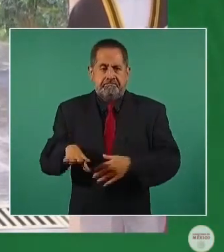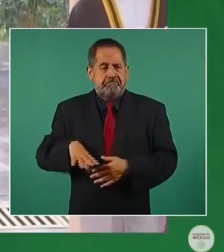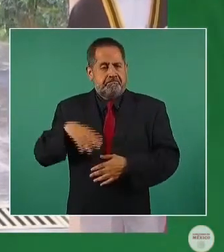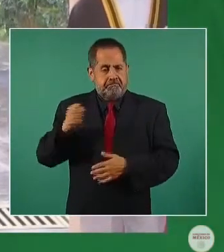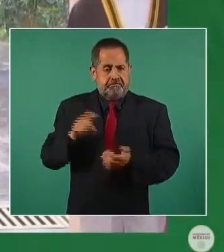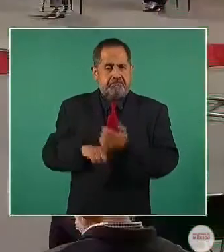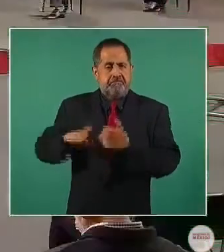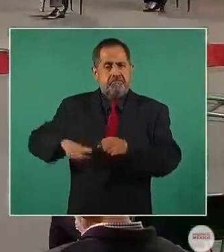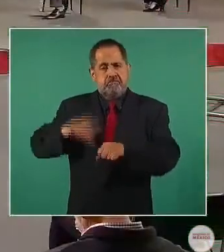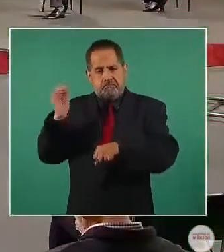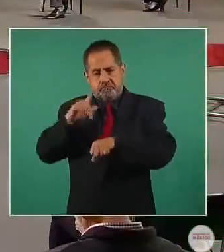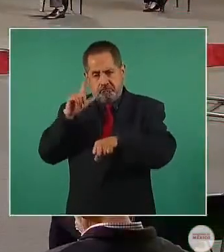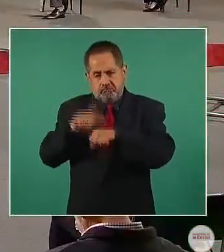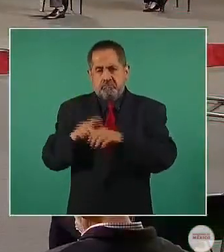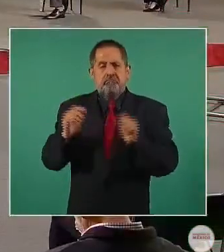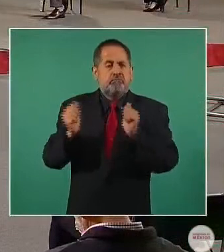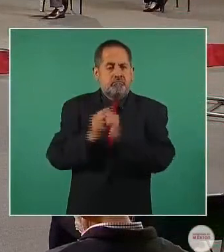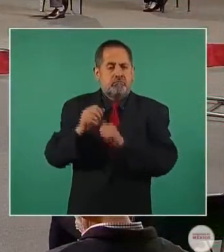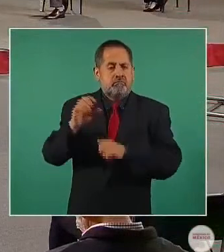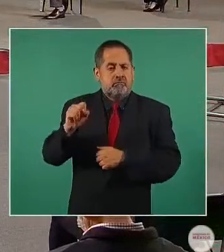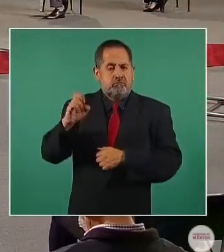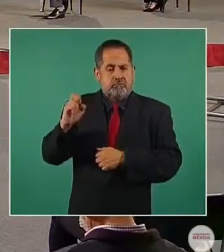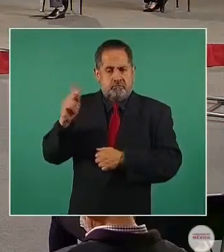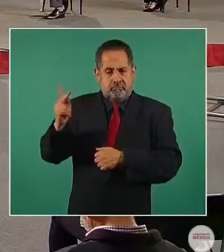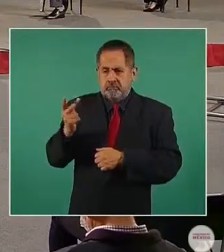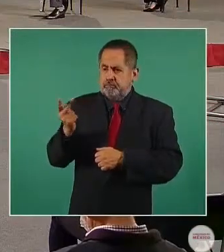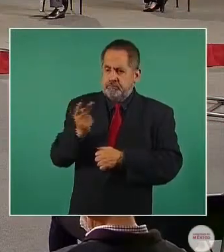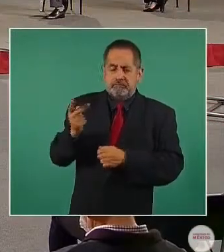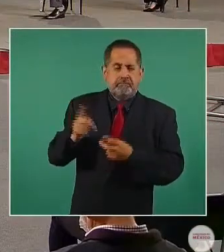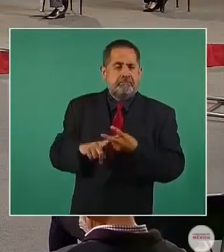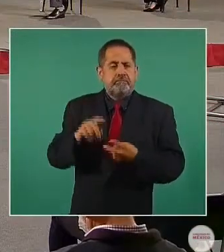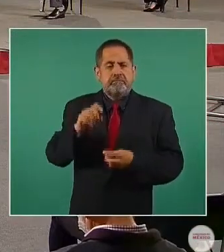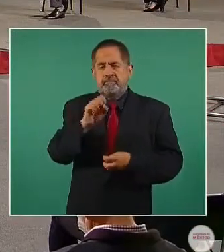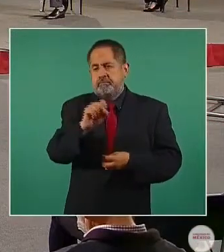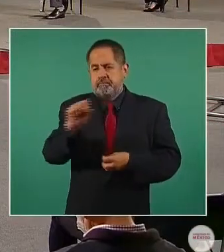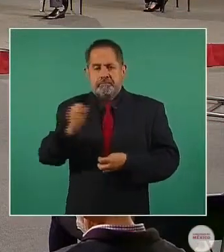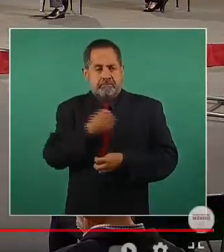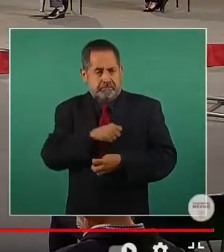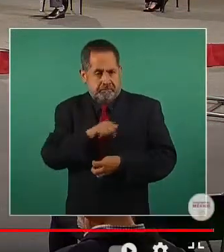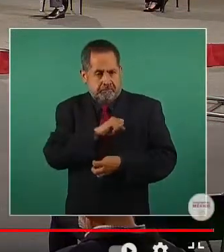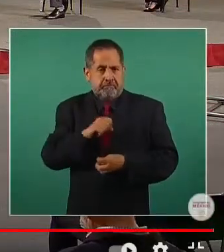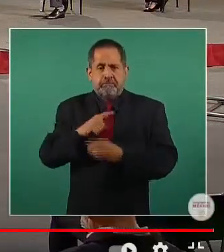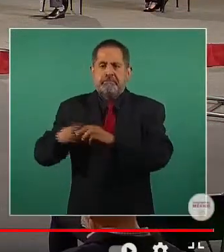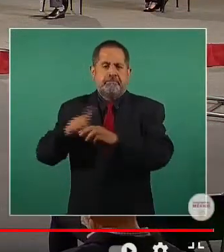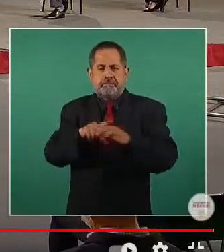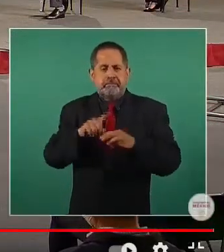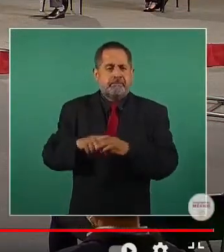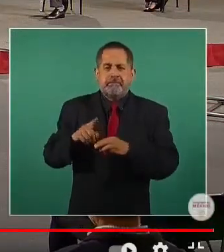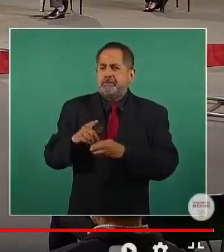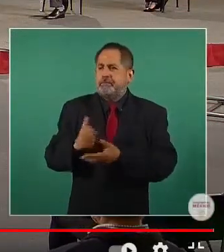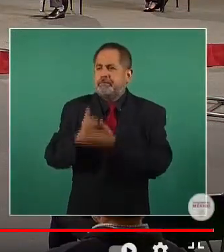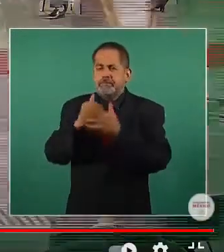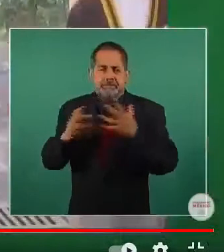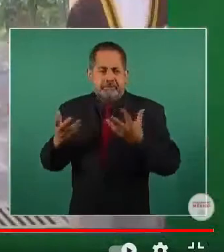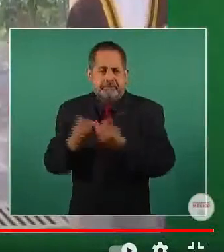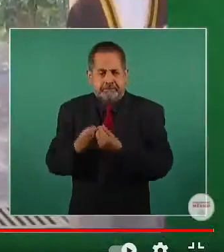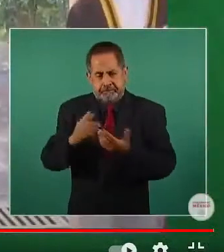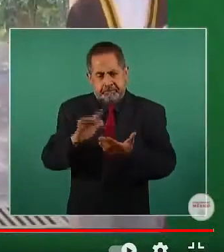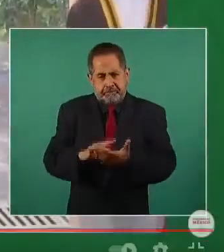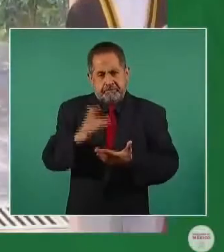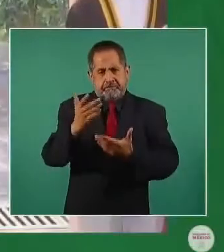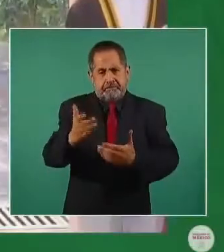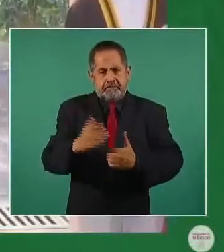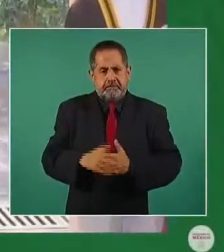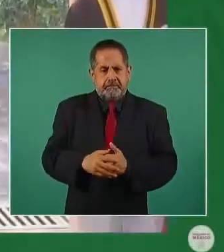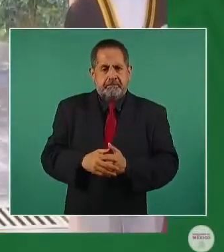el Gobierno Federal, junto con Secretaría de Educación Pública, Secretaría de Salud y todas las secretarías que nos han hecho favor de apoyar. Muchísimas